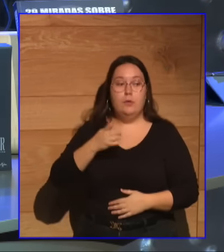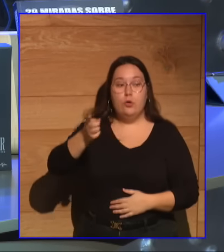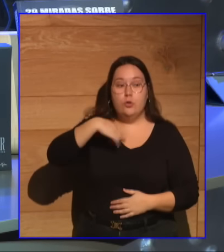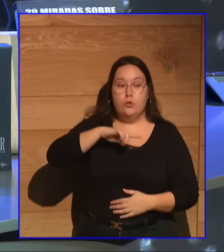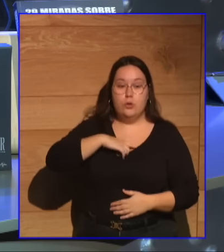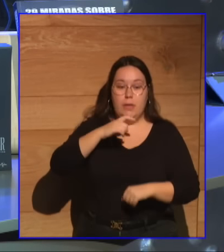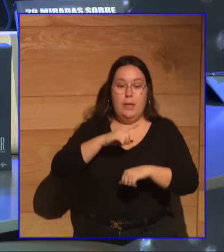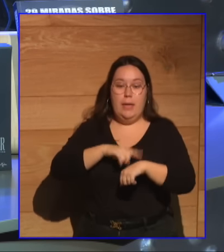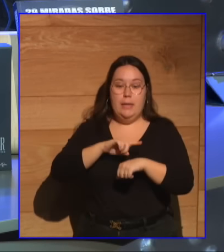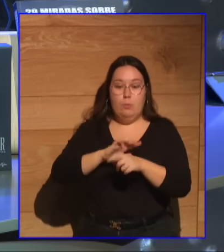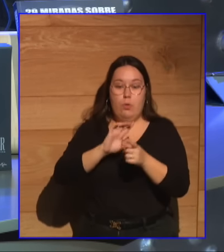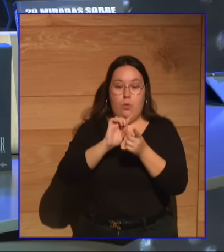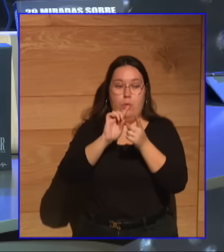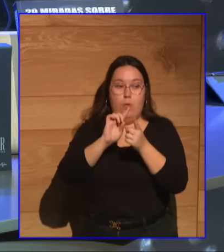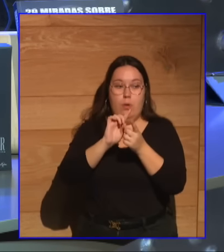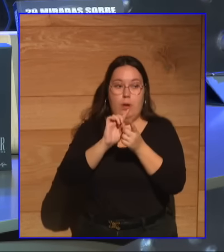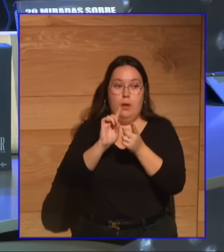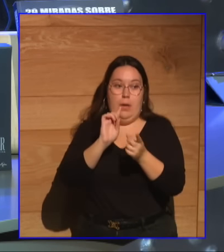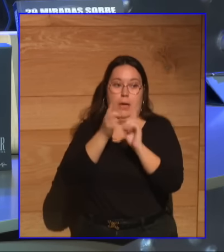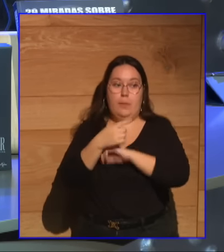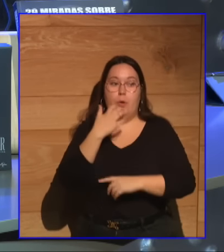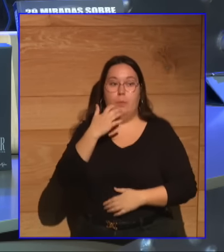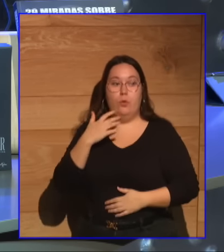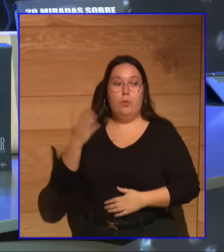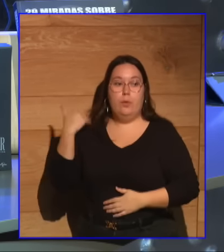tiempo, en Polonia,